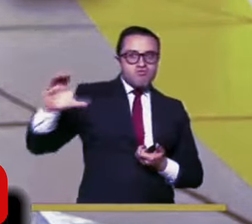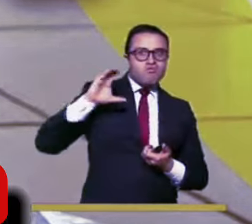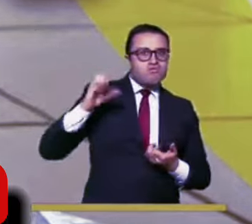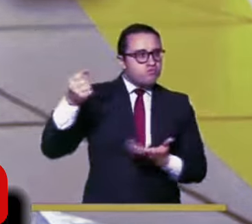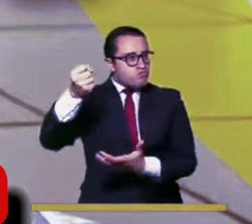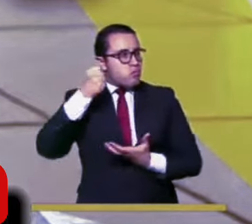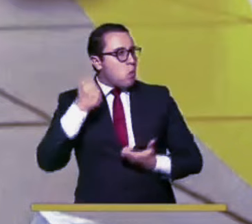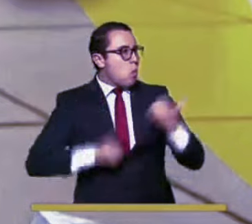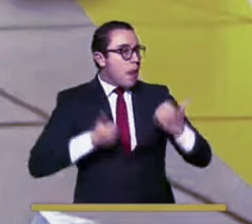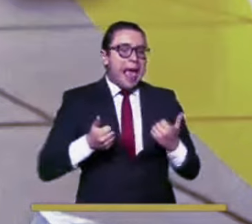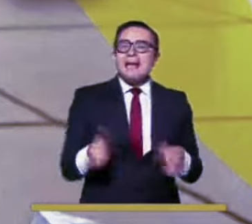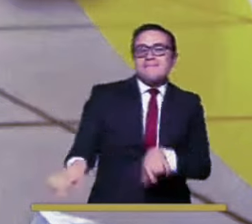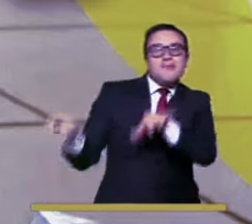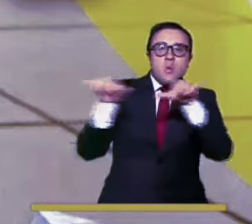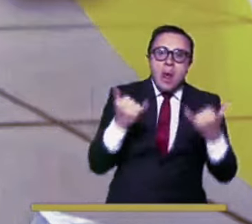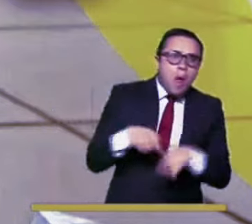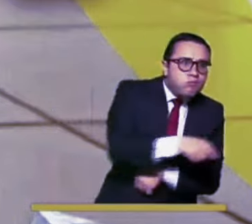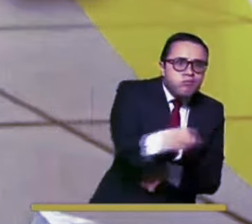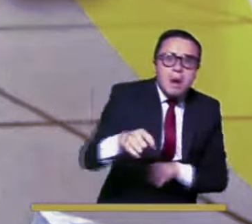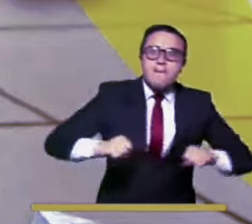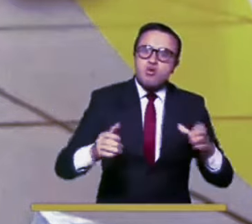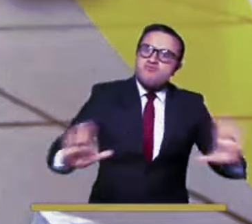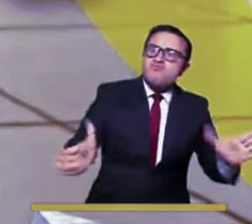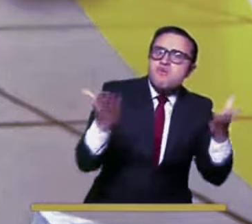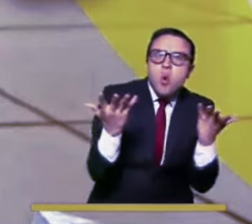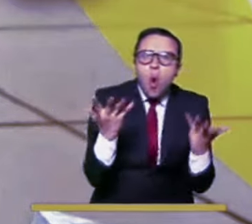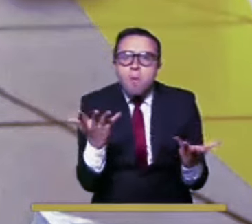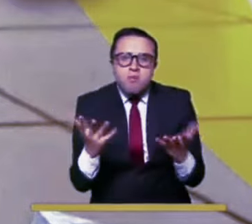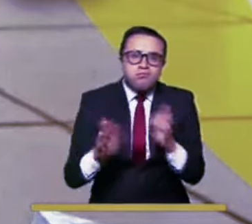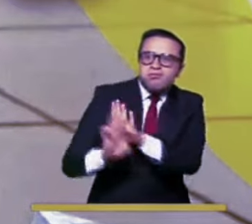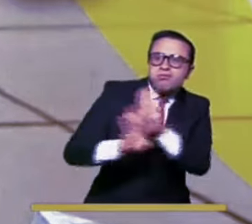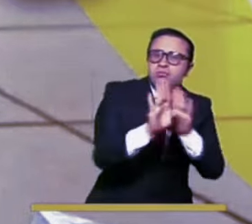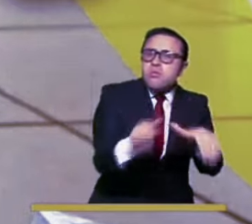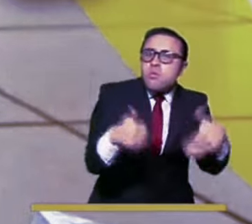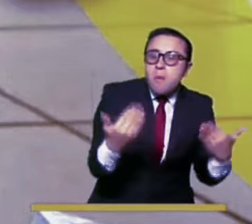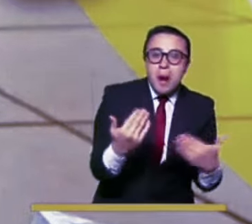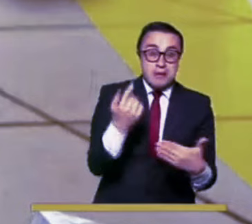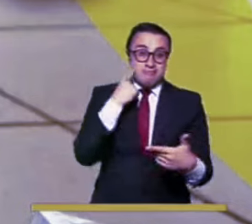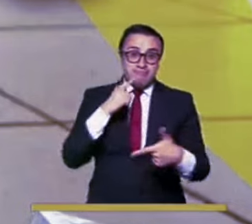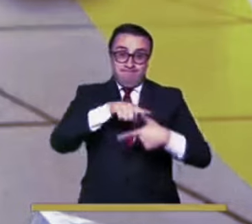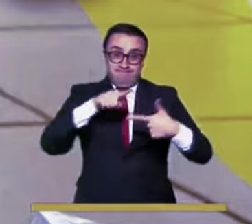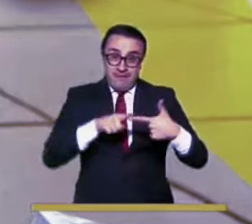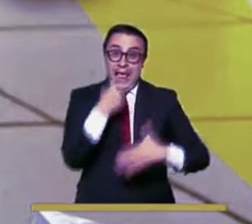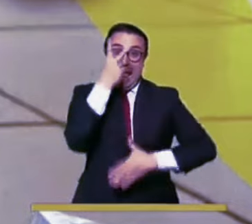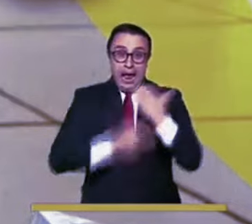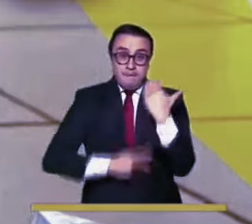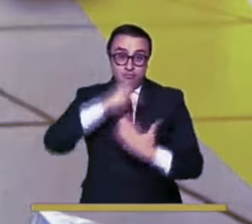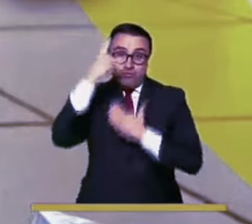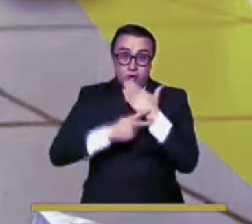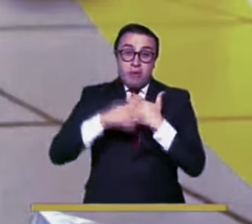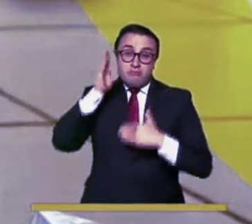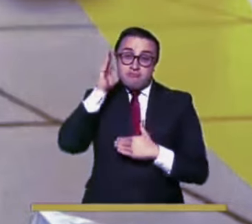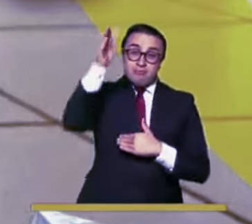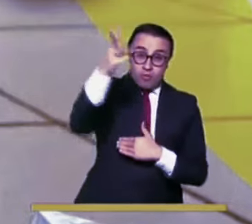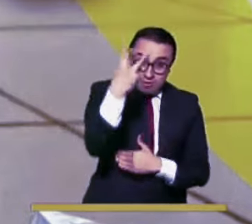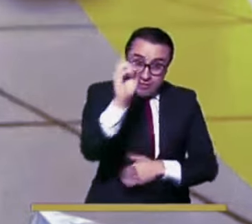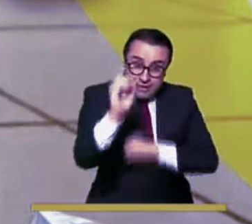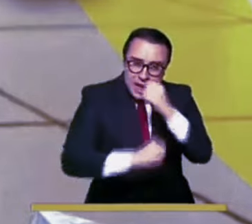del estudio indican que la rentabilidad TIR de ambos proyectos proyectada durante 30